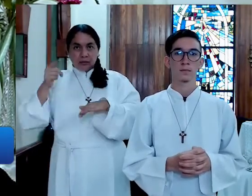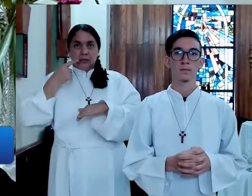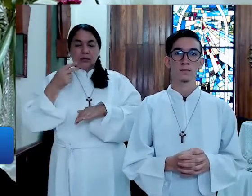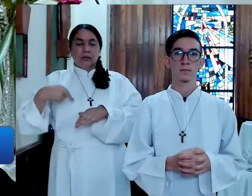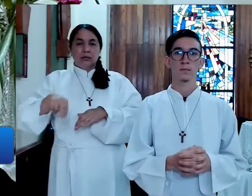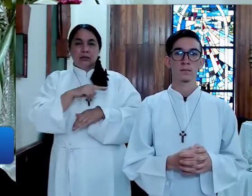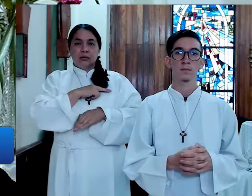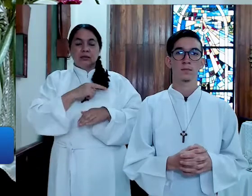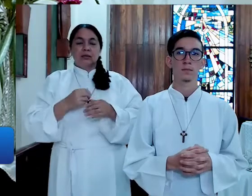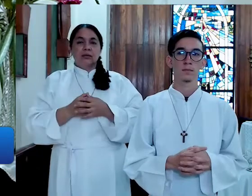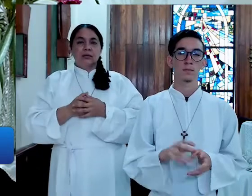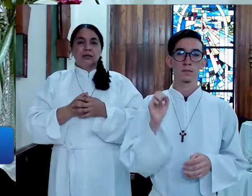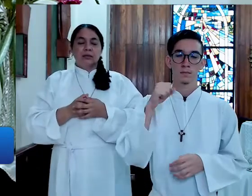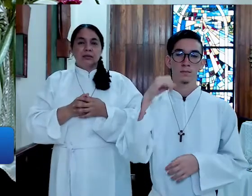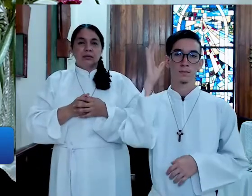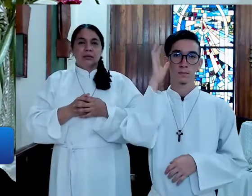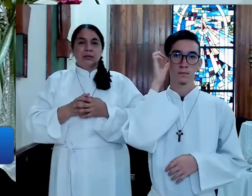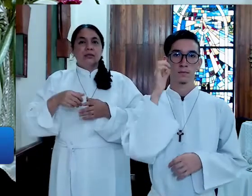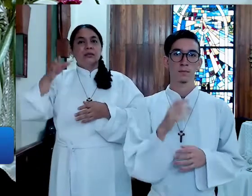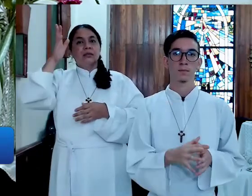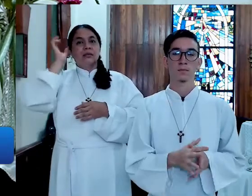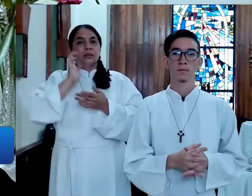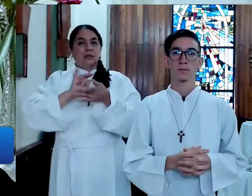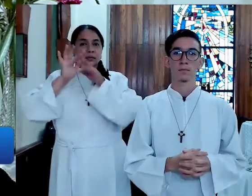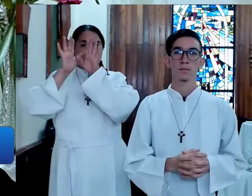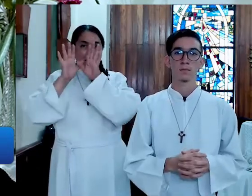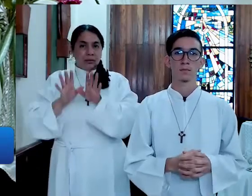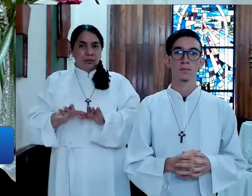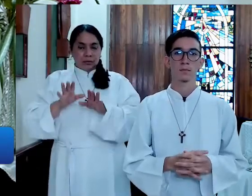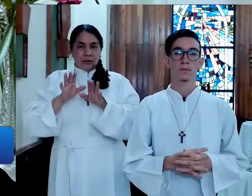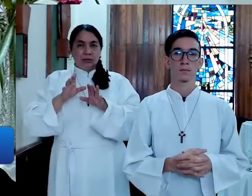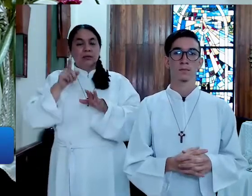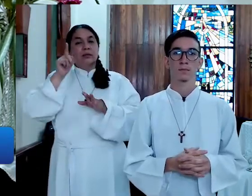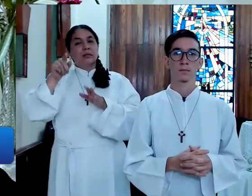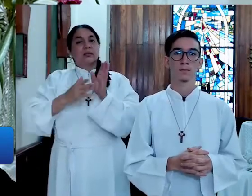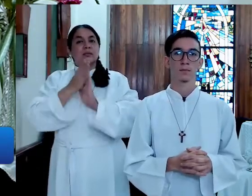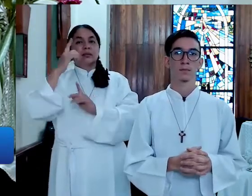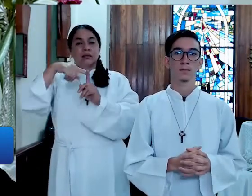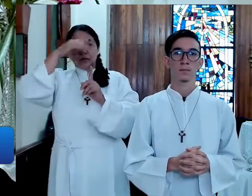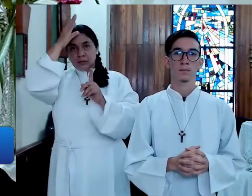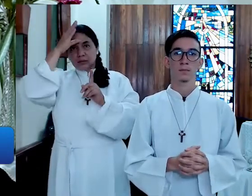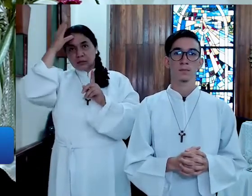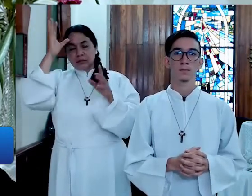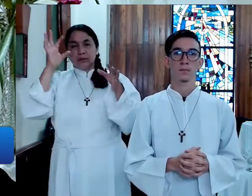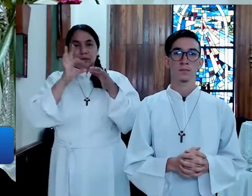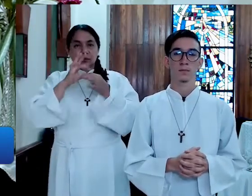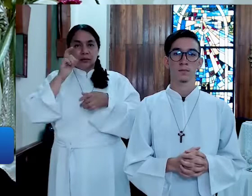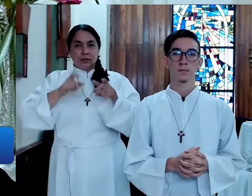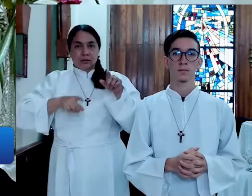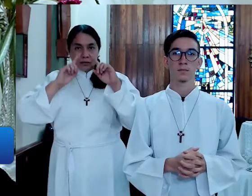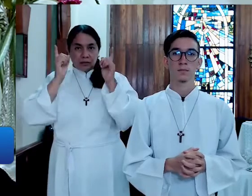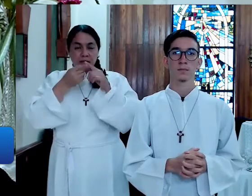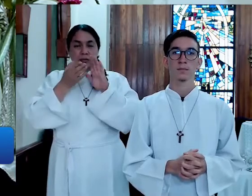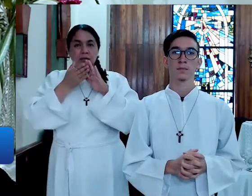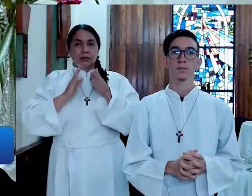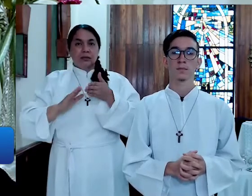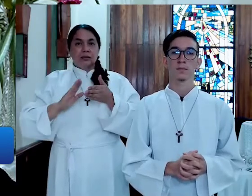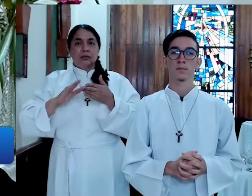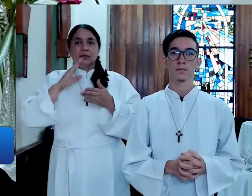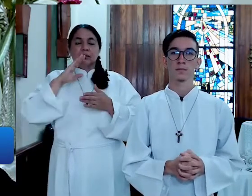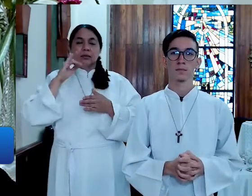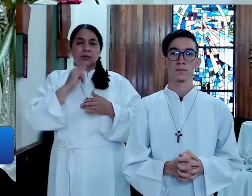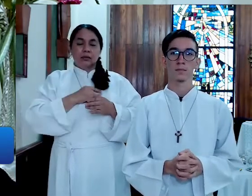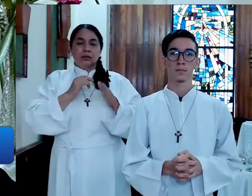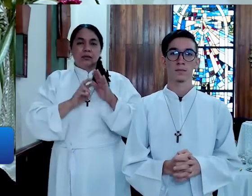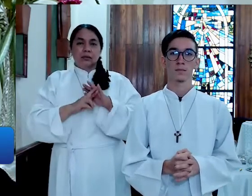por nosotros? Sí, creo. ¿Creen en el Espíritu Santo, en esta Iglesia Católica, en la comunión de los santos, en el